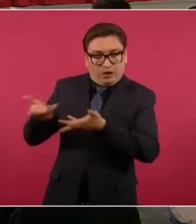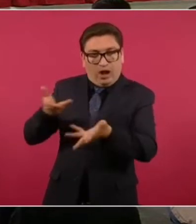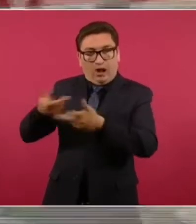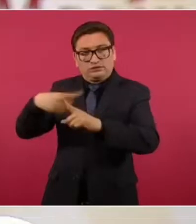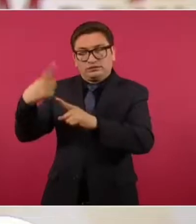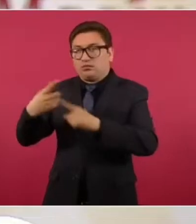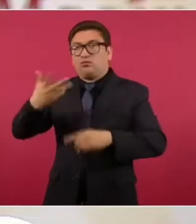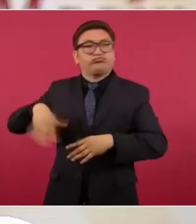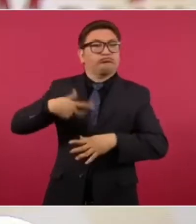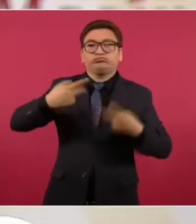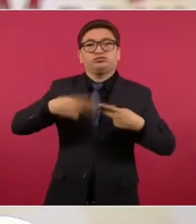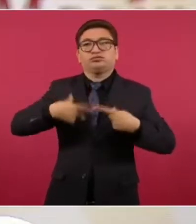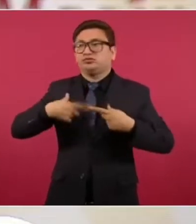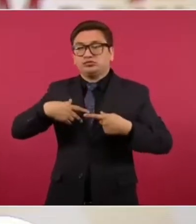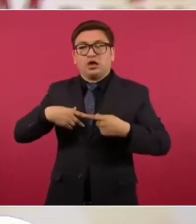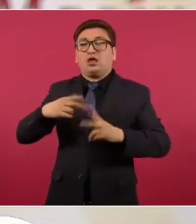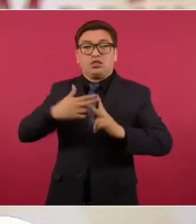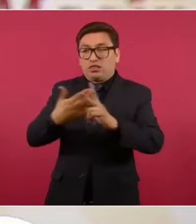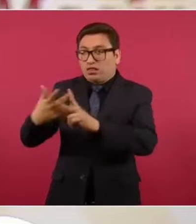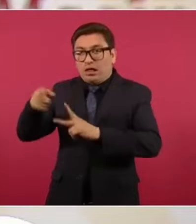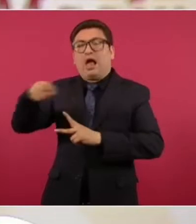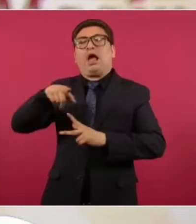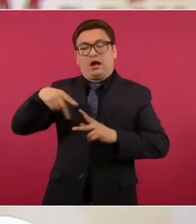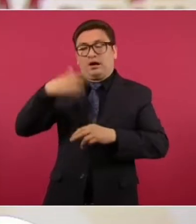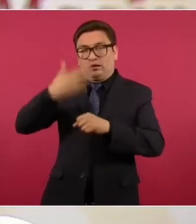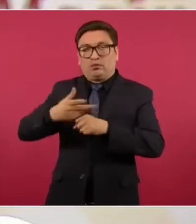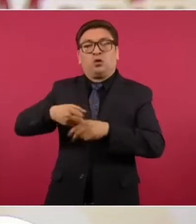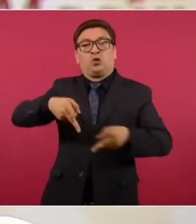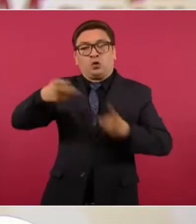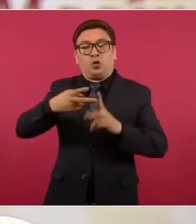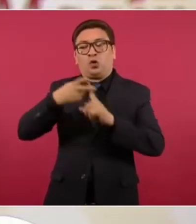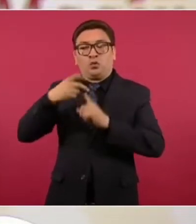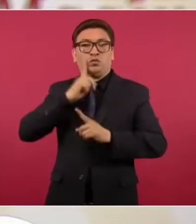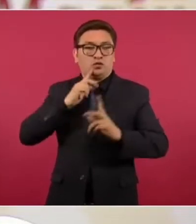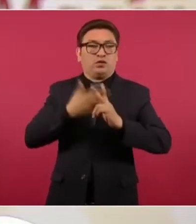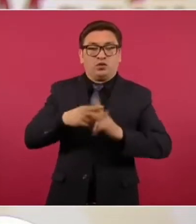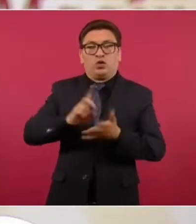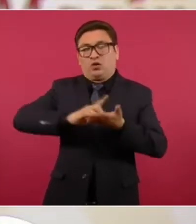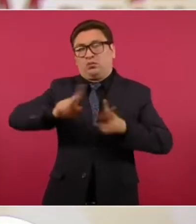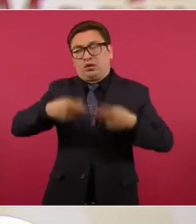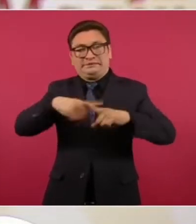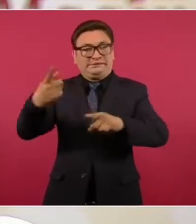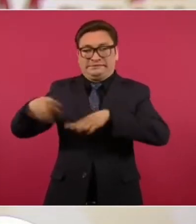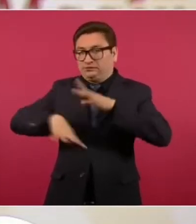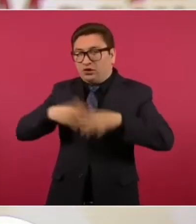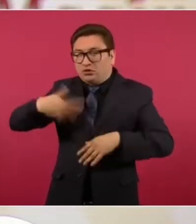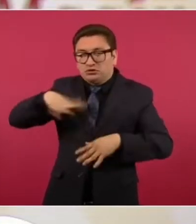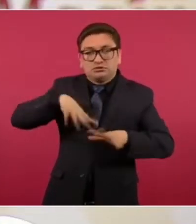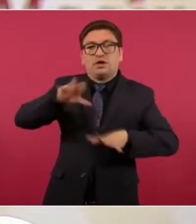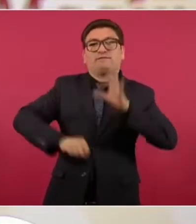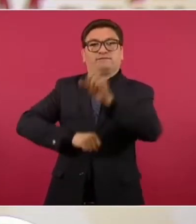diferentes órdenes de aprehensión por homicidio, secuestro, feminicidio, narcomenudeo. Han